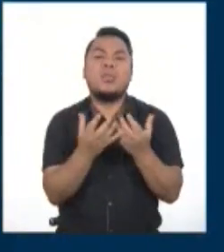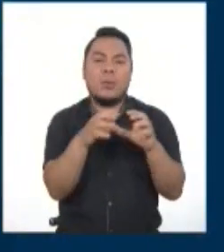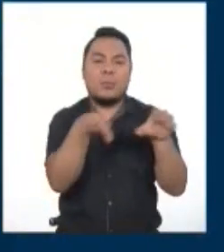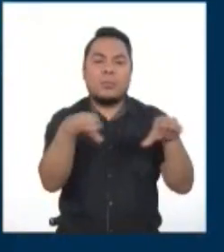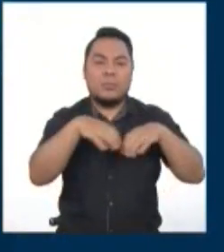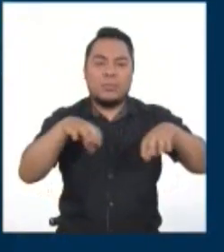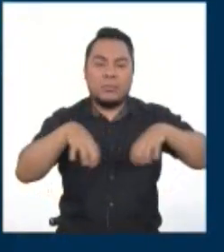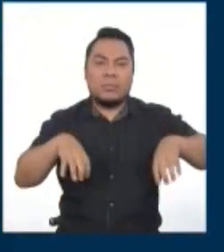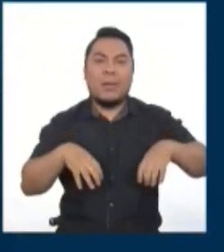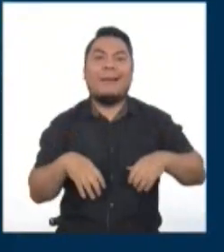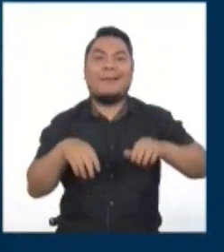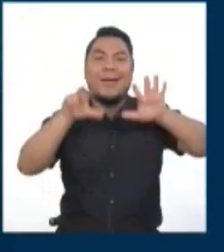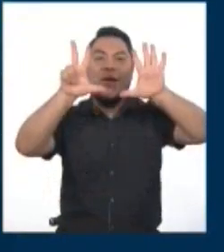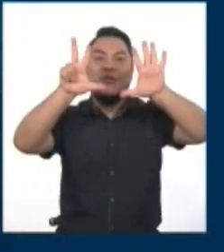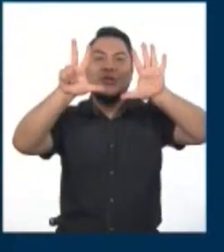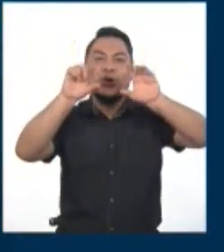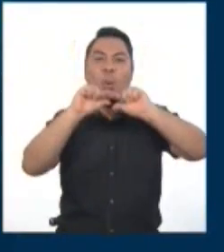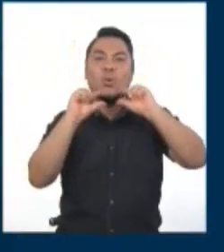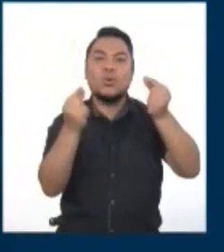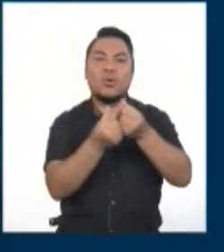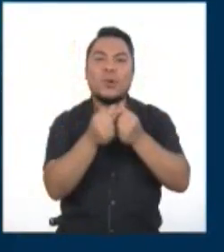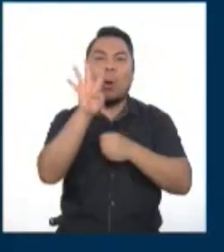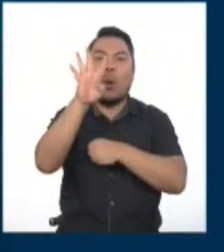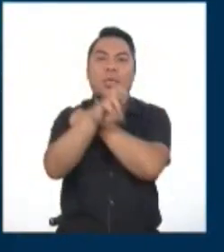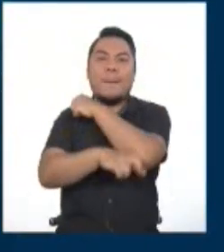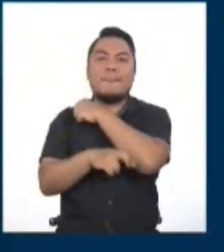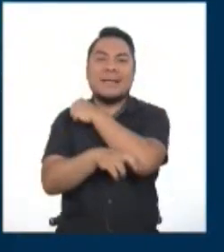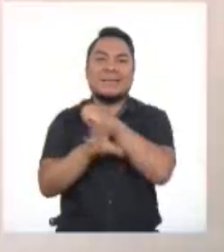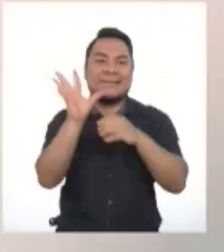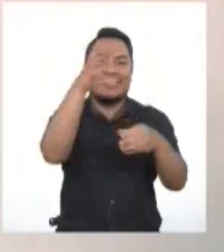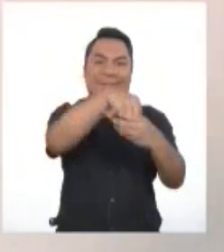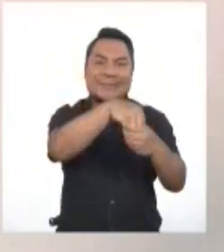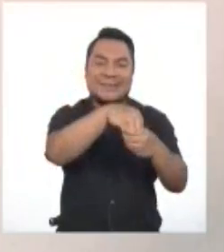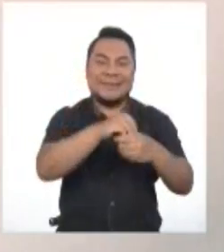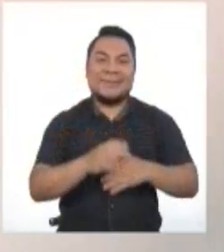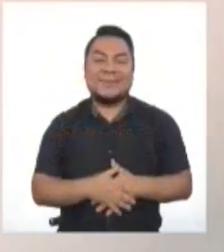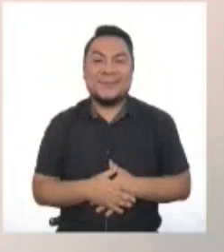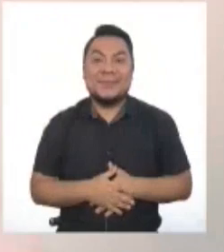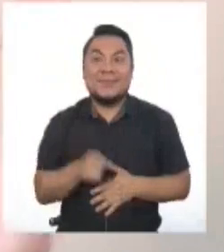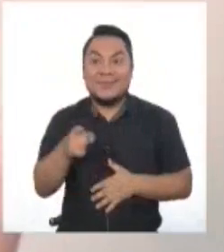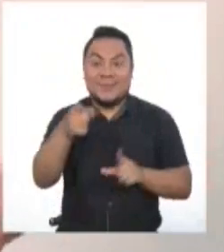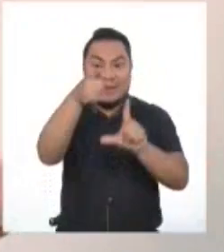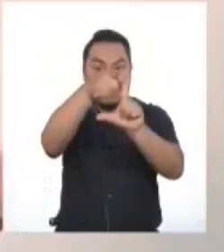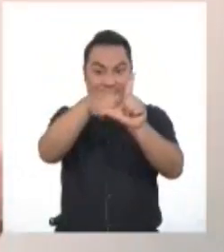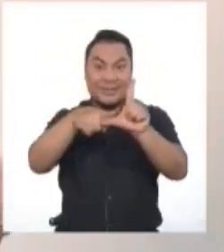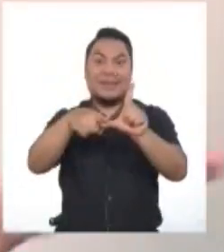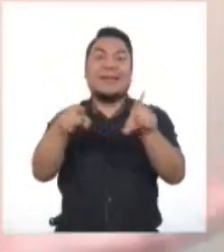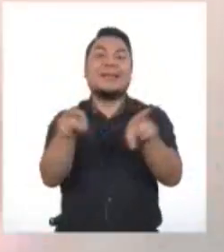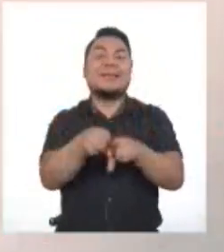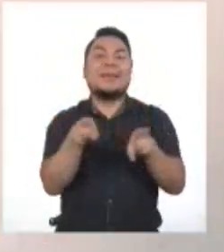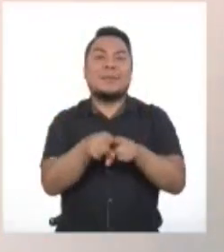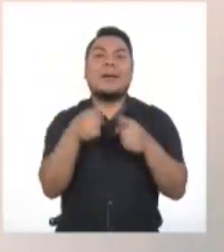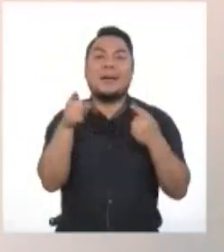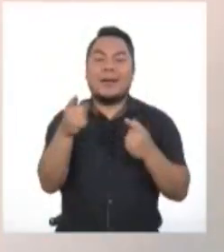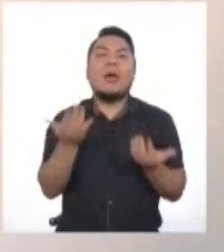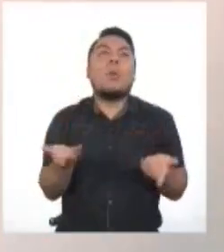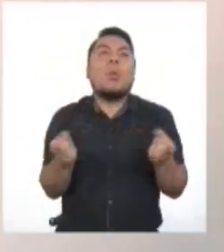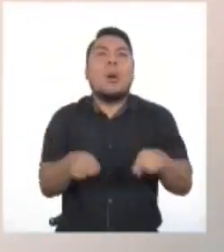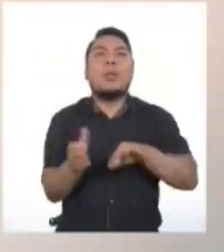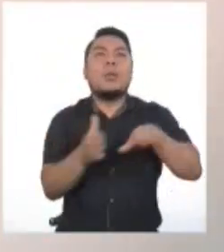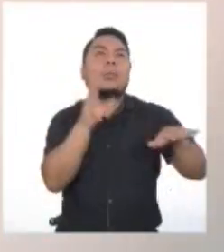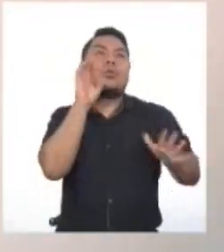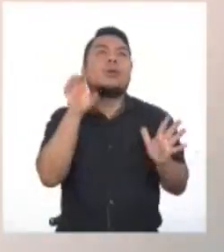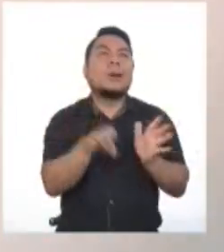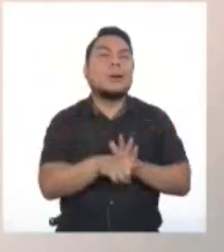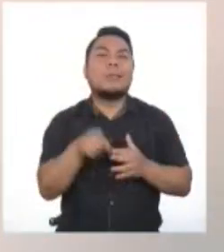¡Exacto! 8 grupos de 4 equipos. La división también está presente cuando vamos a